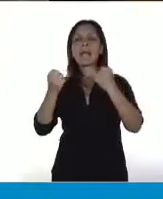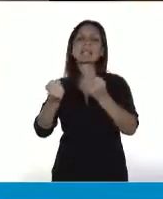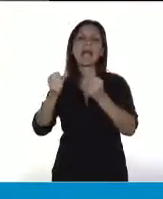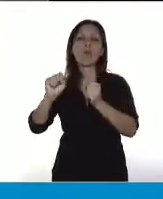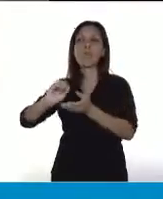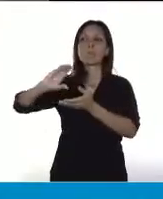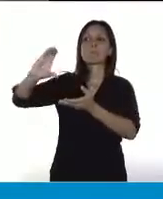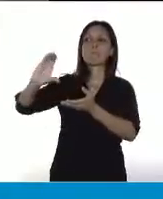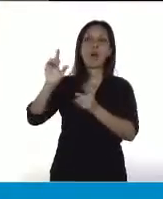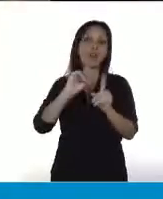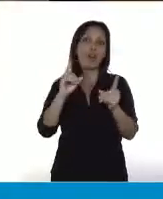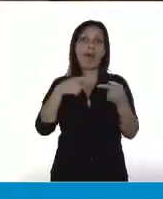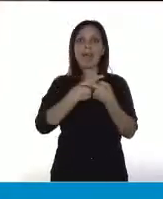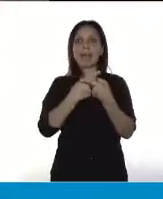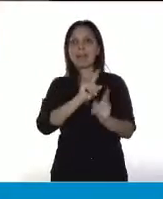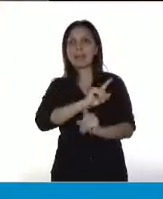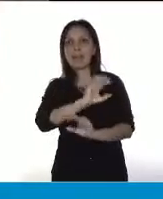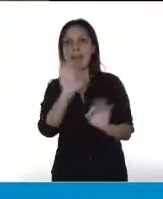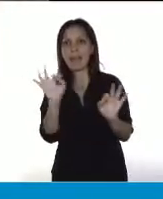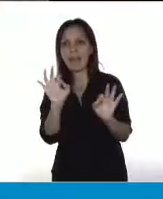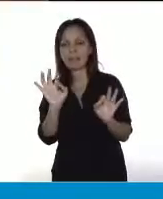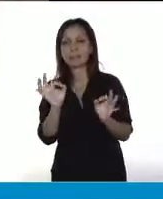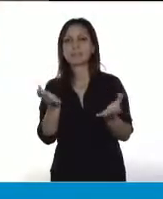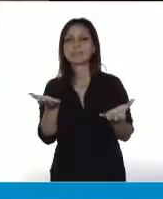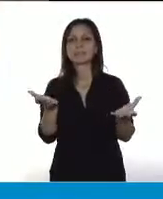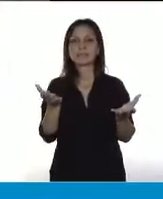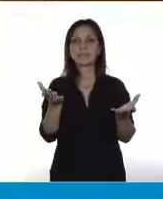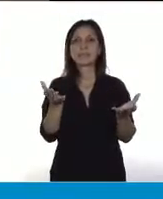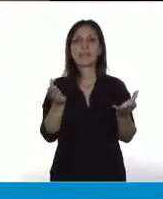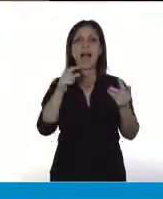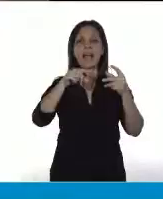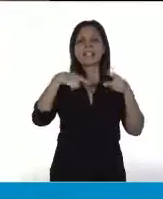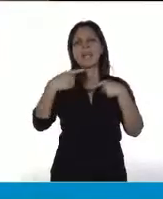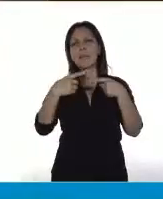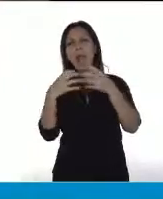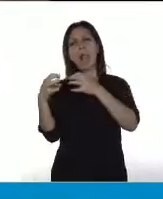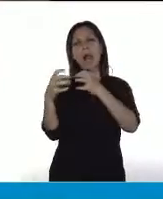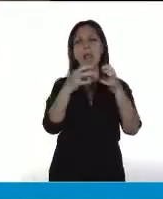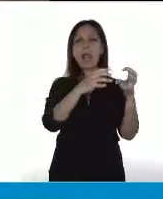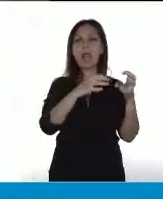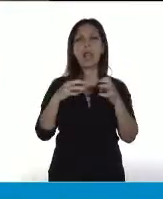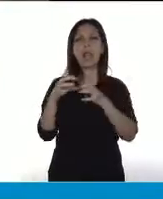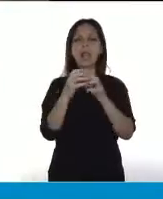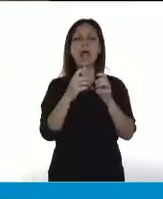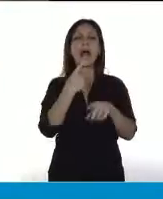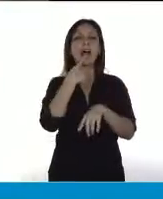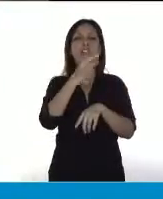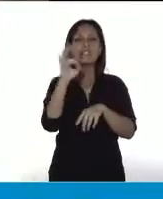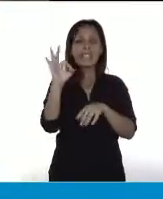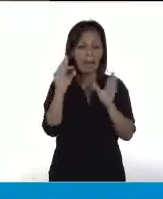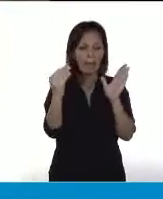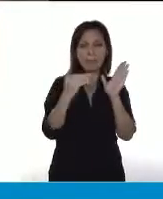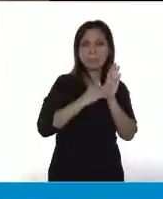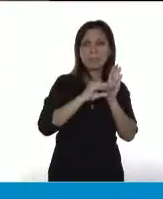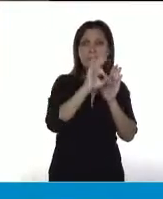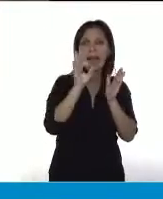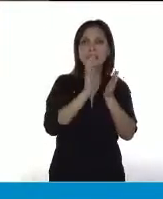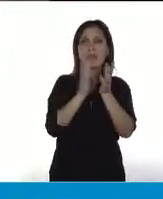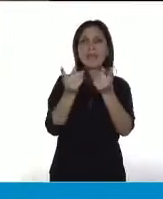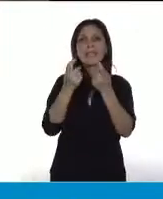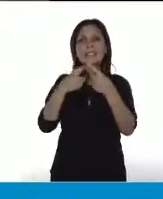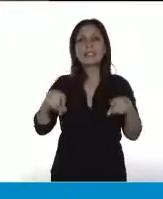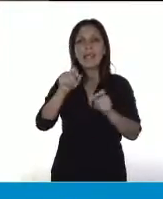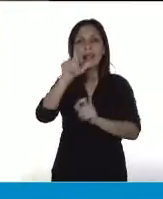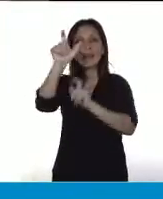no, eso ni hablar. En esa rosca, en ese toma y daca, no figura la necesidad del pueblo pobre y trabajador. Quedó